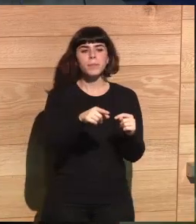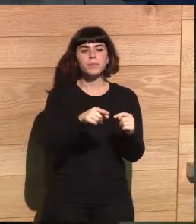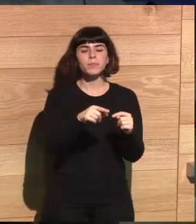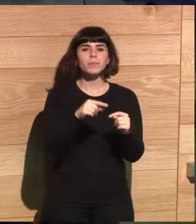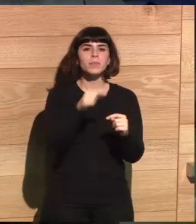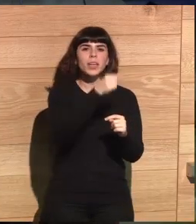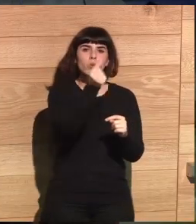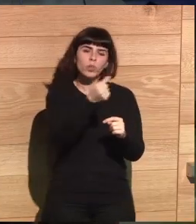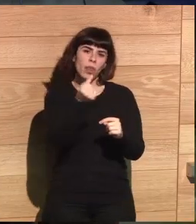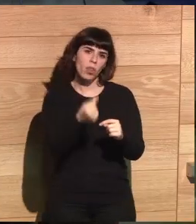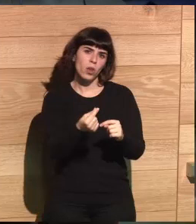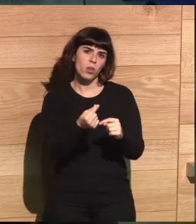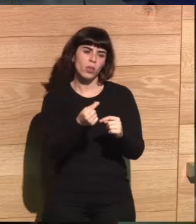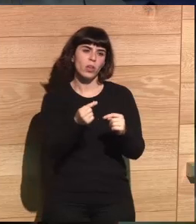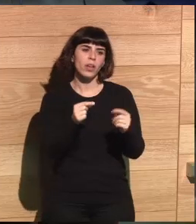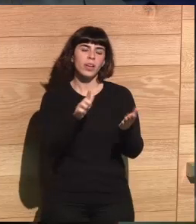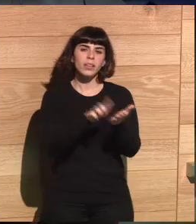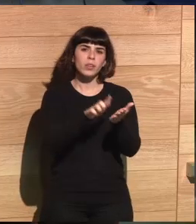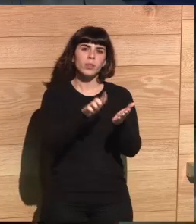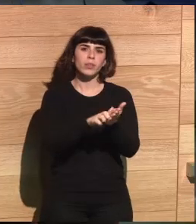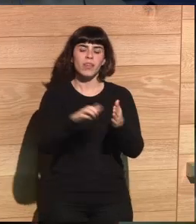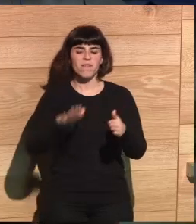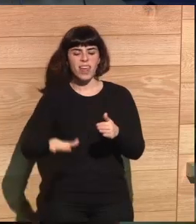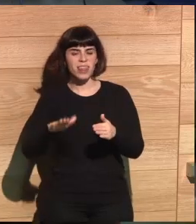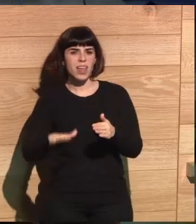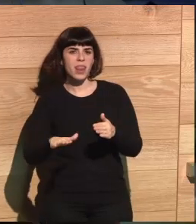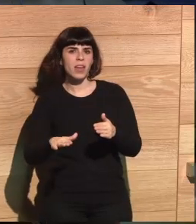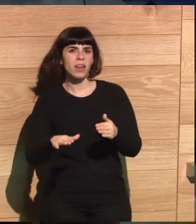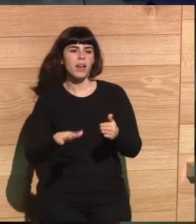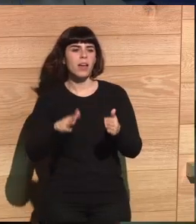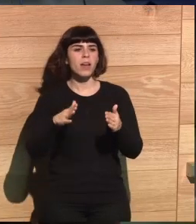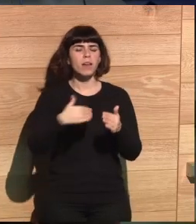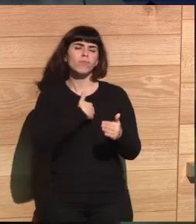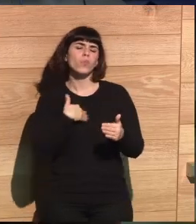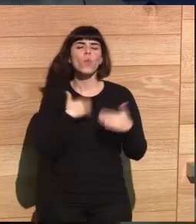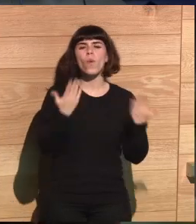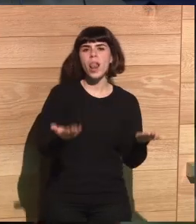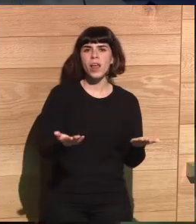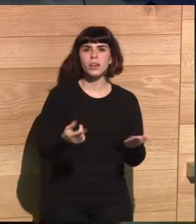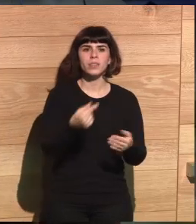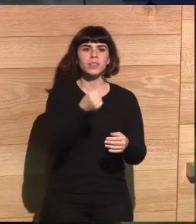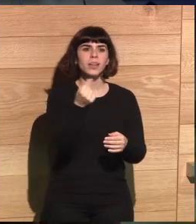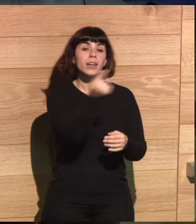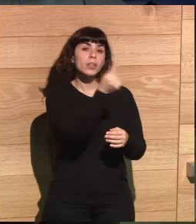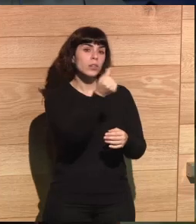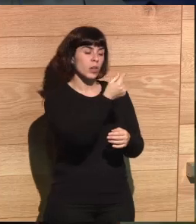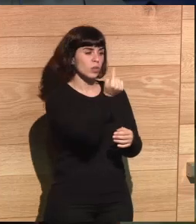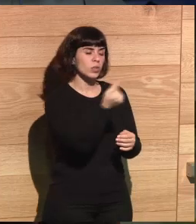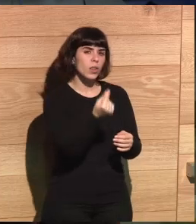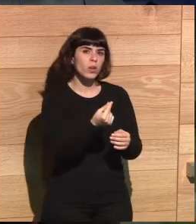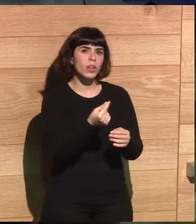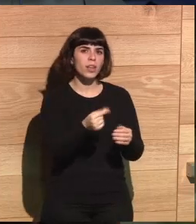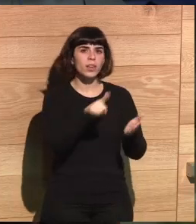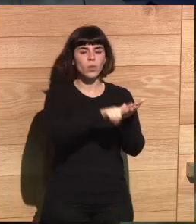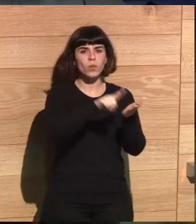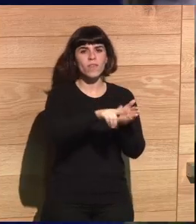las ilustraciones en la literatura infantil y en concreto en este libro. Bueno, las ilustraciones realmente en la literatura infantil